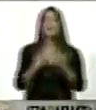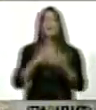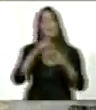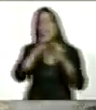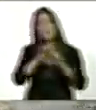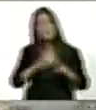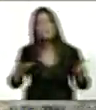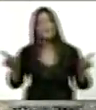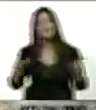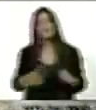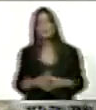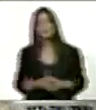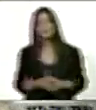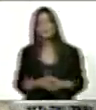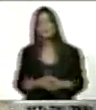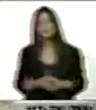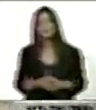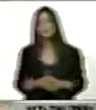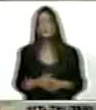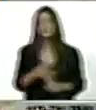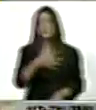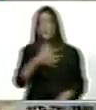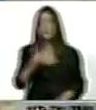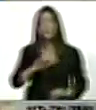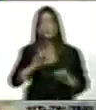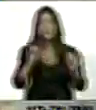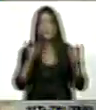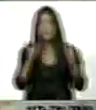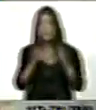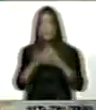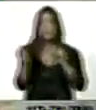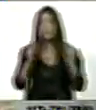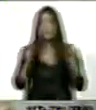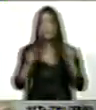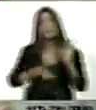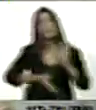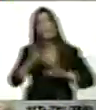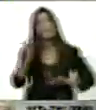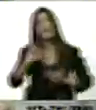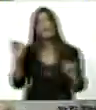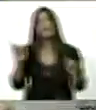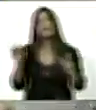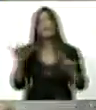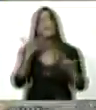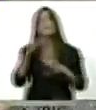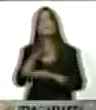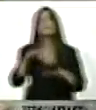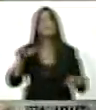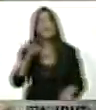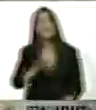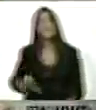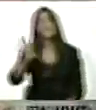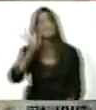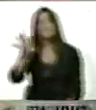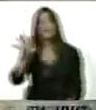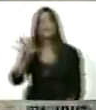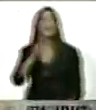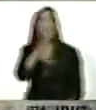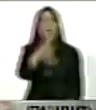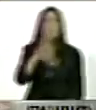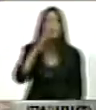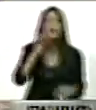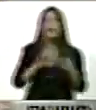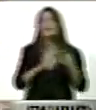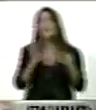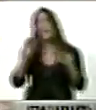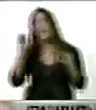mensaje a estos representantes de la MUD con los que nos hemos reunido, que salgan para lo claro, que la mayoría del país no es Capriles Radón, ni Ramos